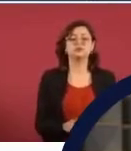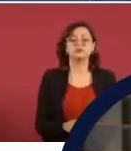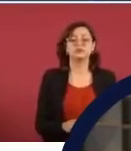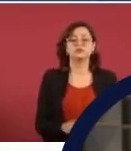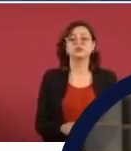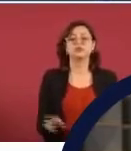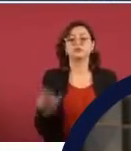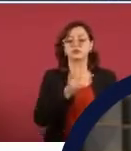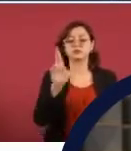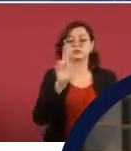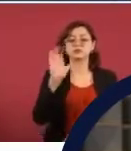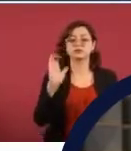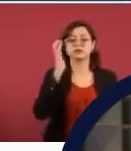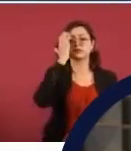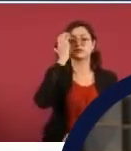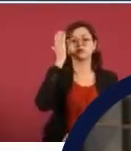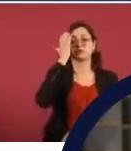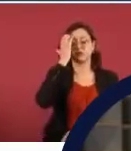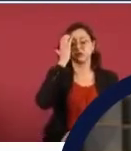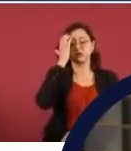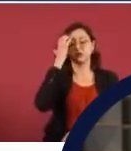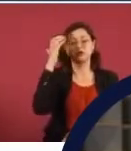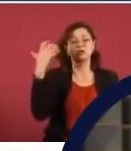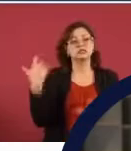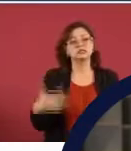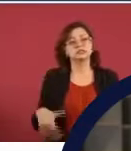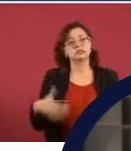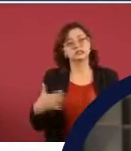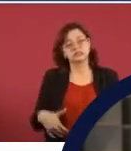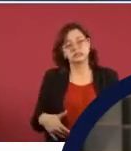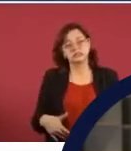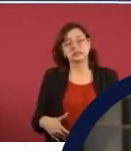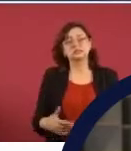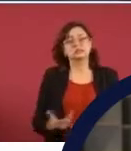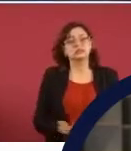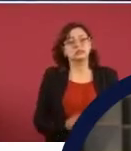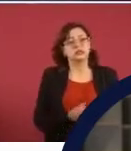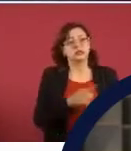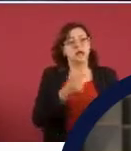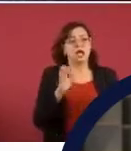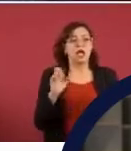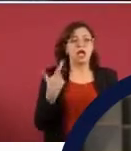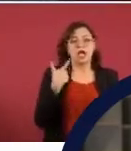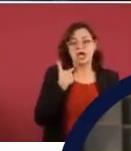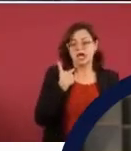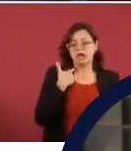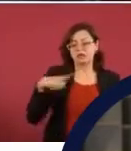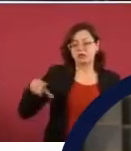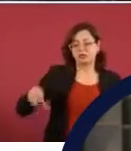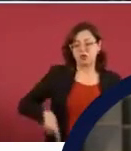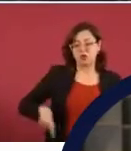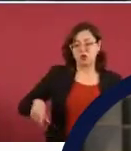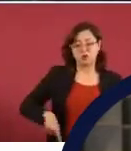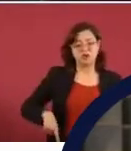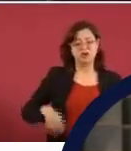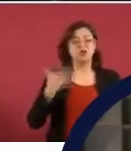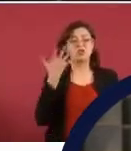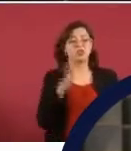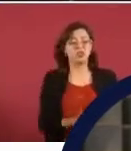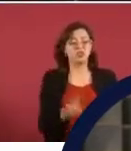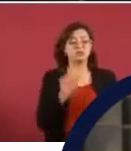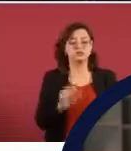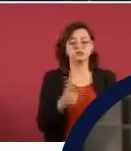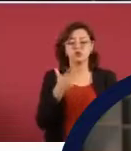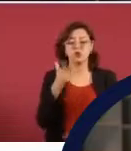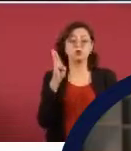son los que consiguen sus propósitos. No solamente no se les aplica la fuerza del Estado, sino que se les concede